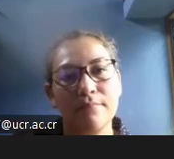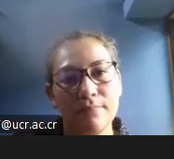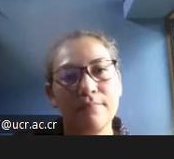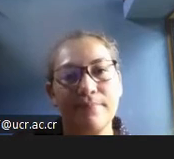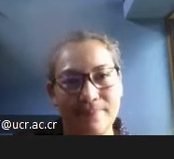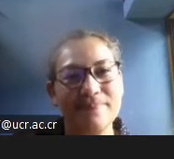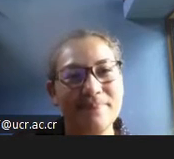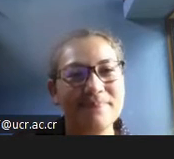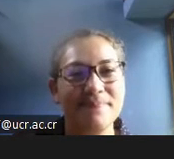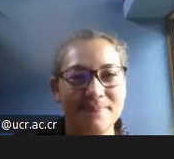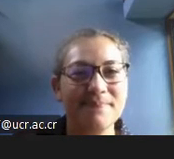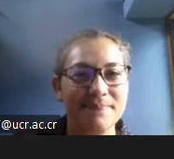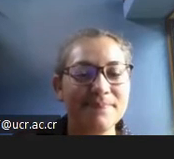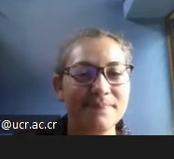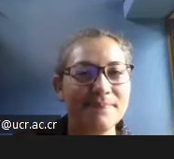video,